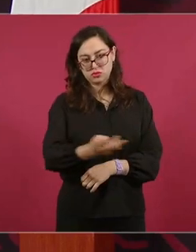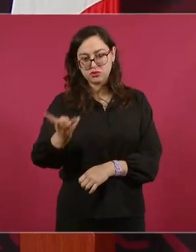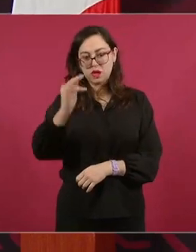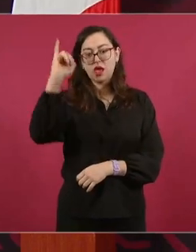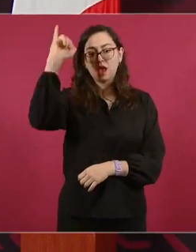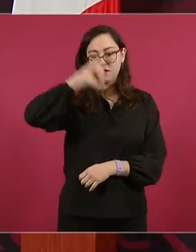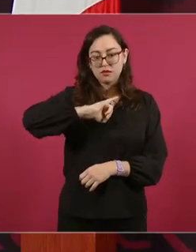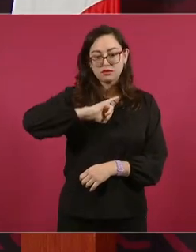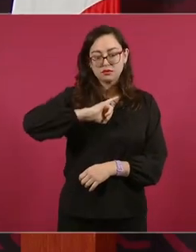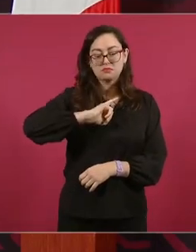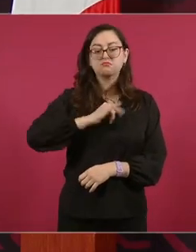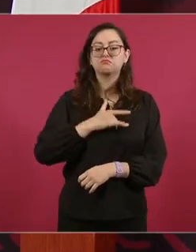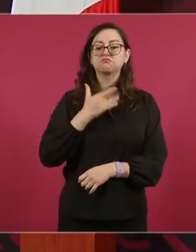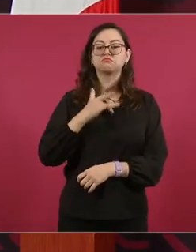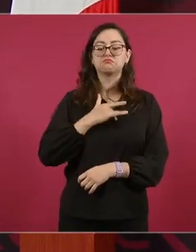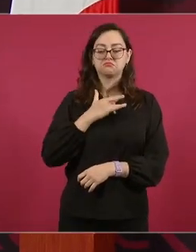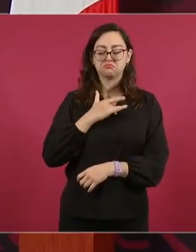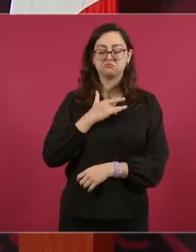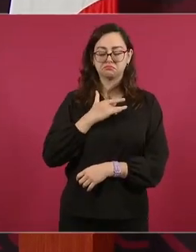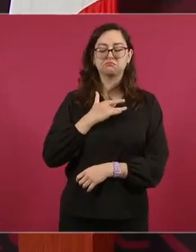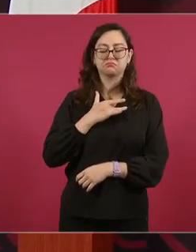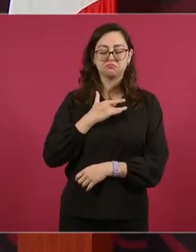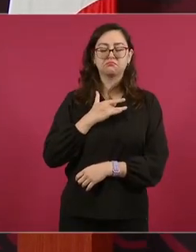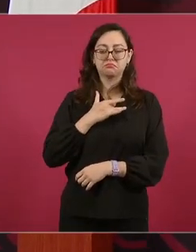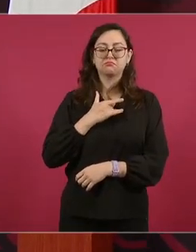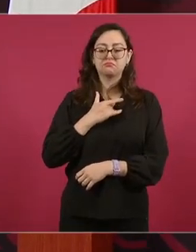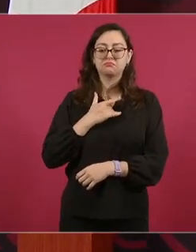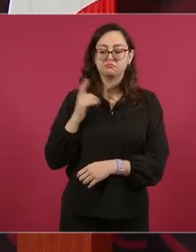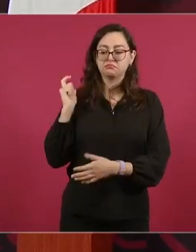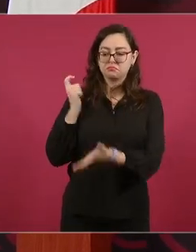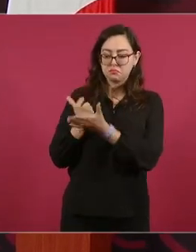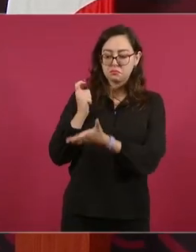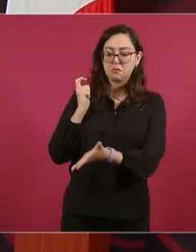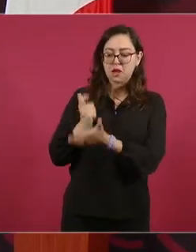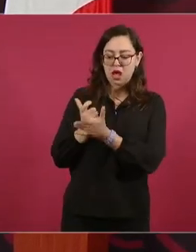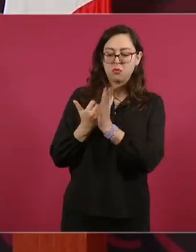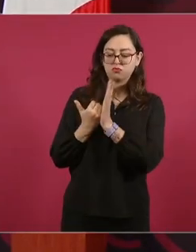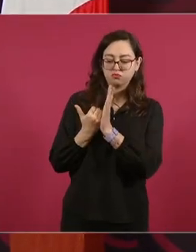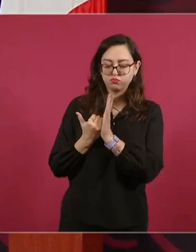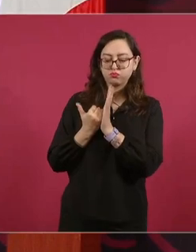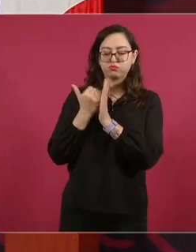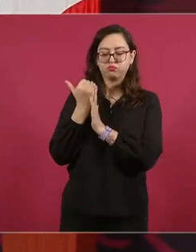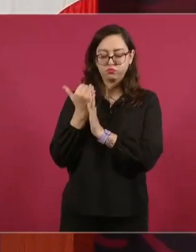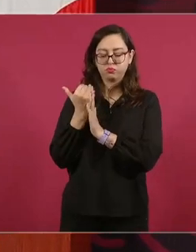porque ellos aceptaron incrementar sus cuotas